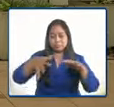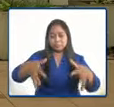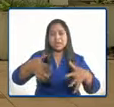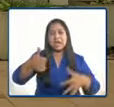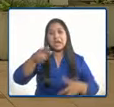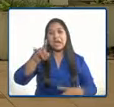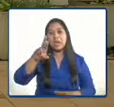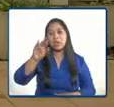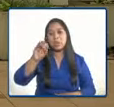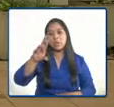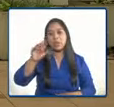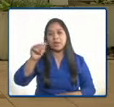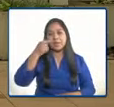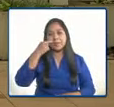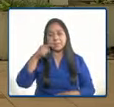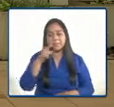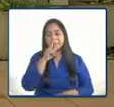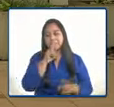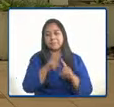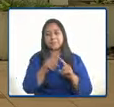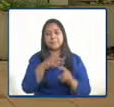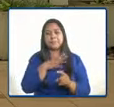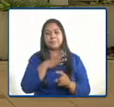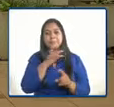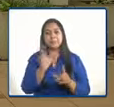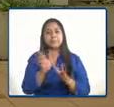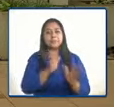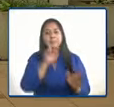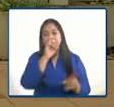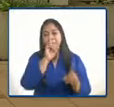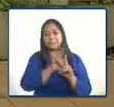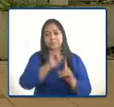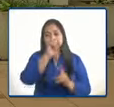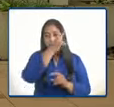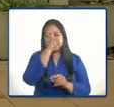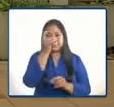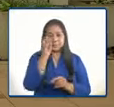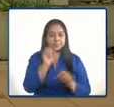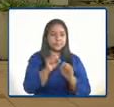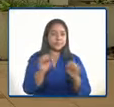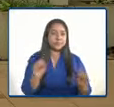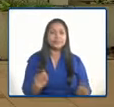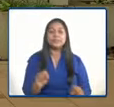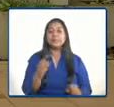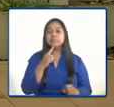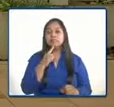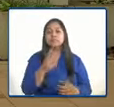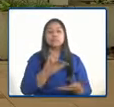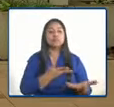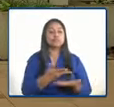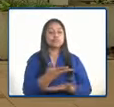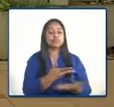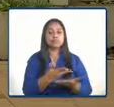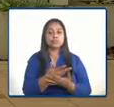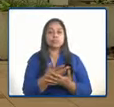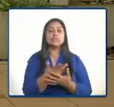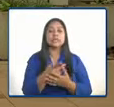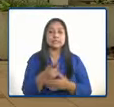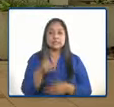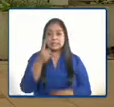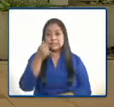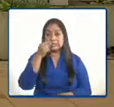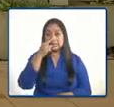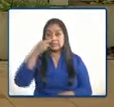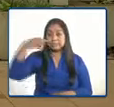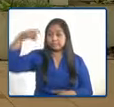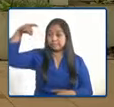pues les comento que estamos trabajando en lo que es un sistema de multilateración satelital, y